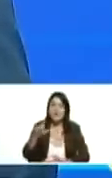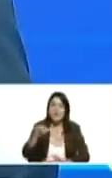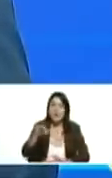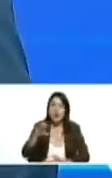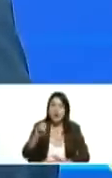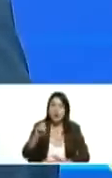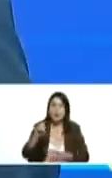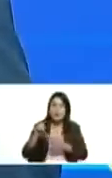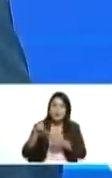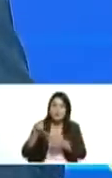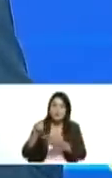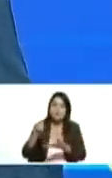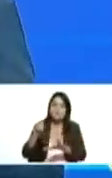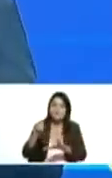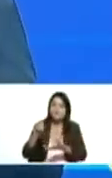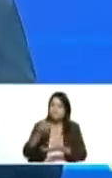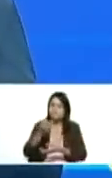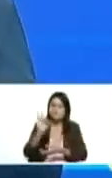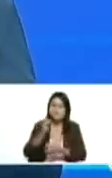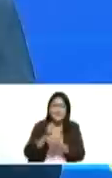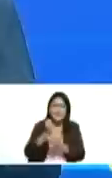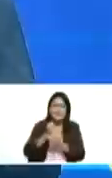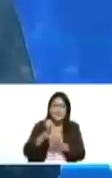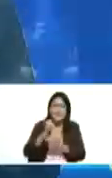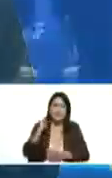Estrada por su extraordinaria